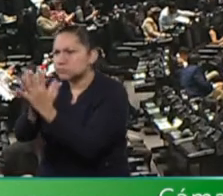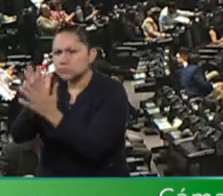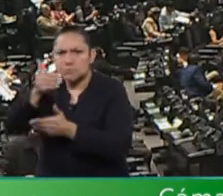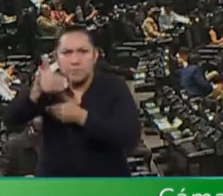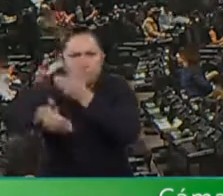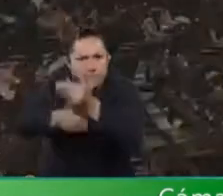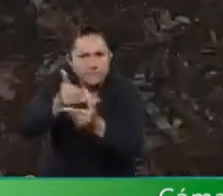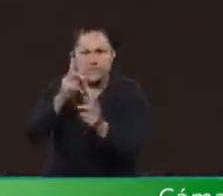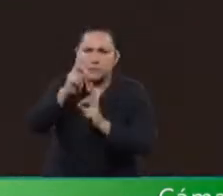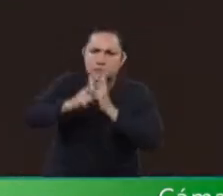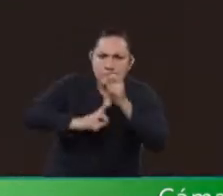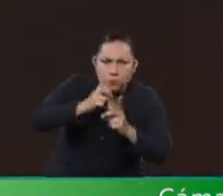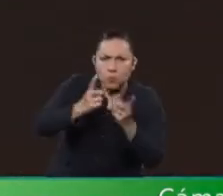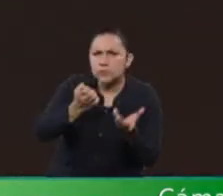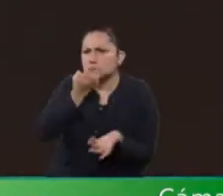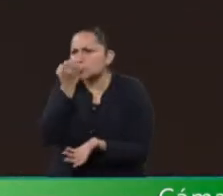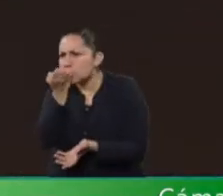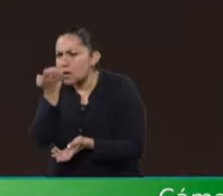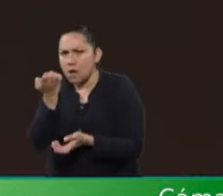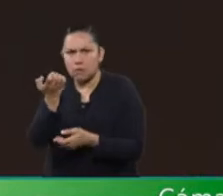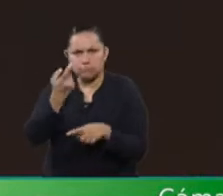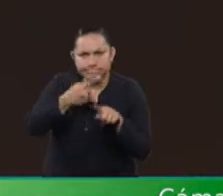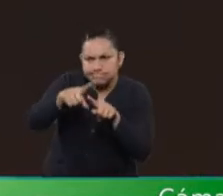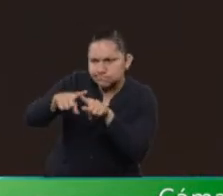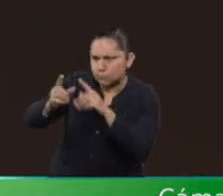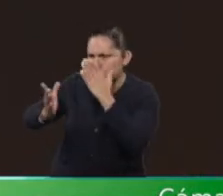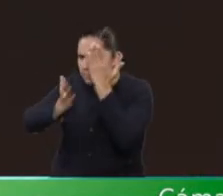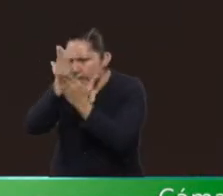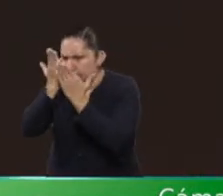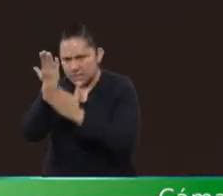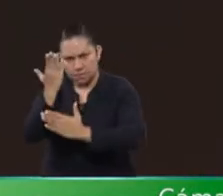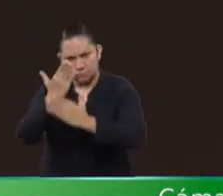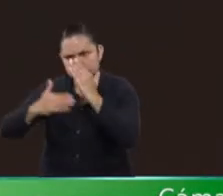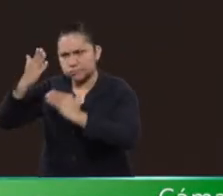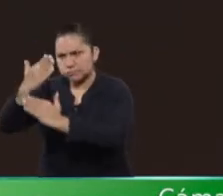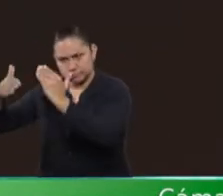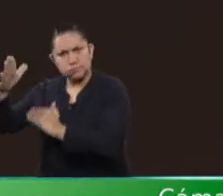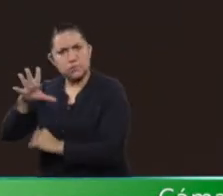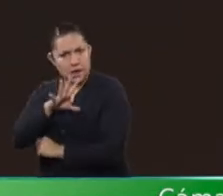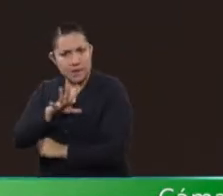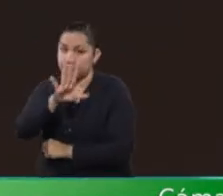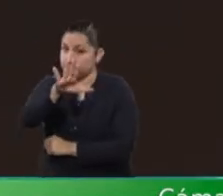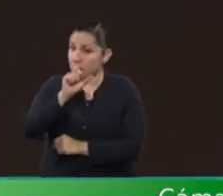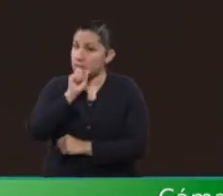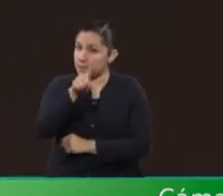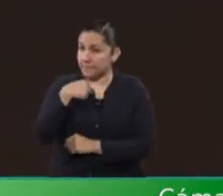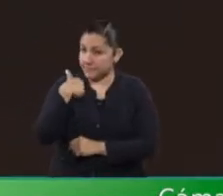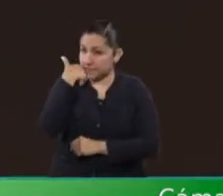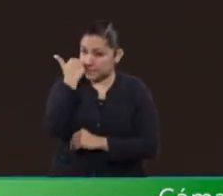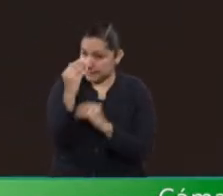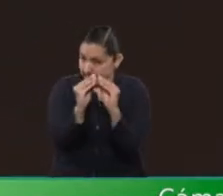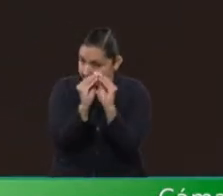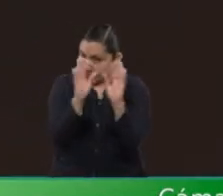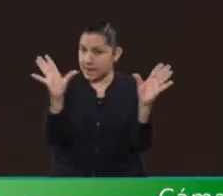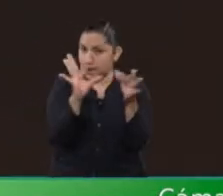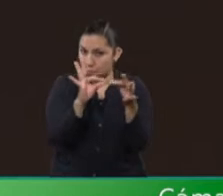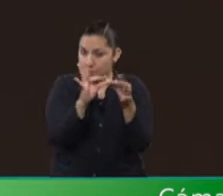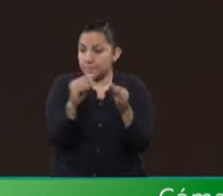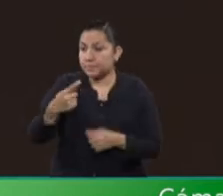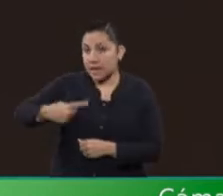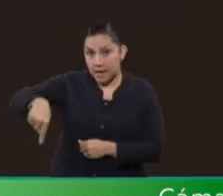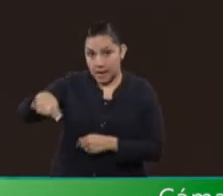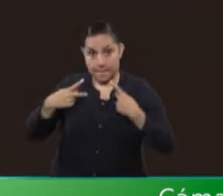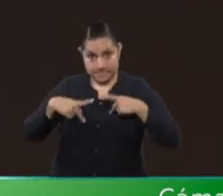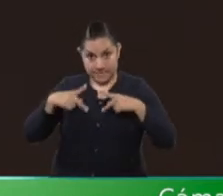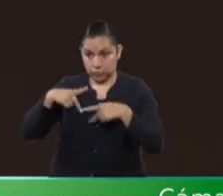cierto quiero dejarles algo muy claro las y los deportistas que tienen alguna discapacidad son